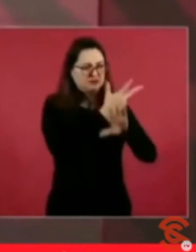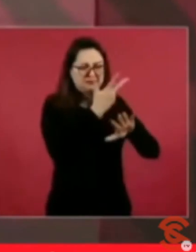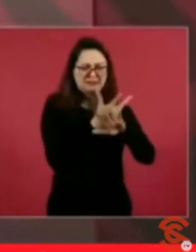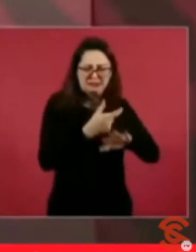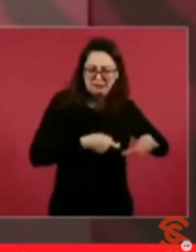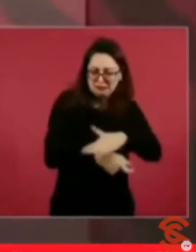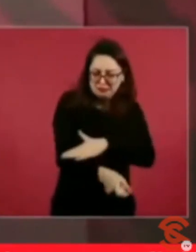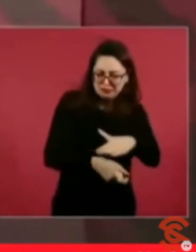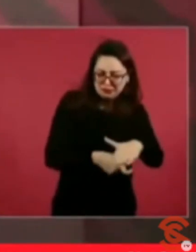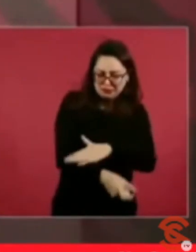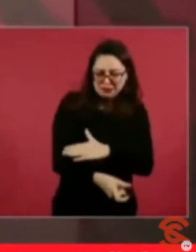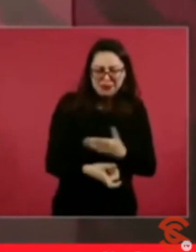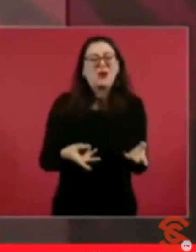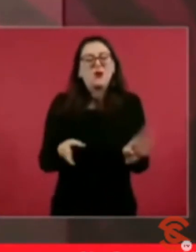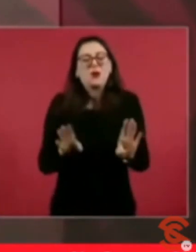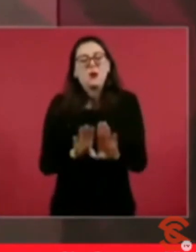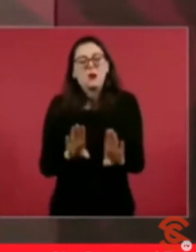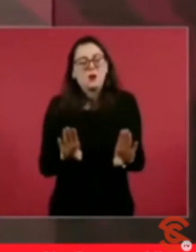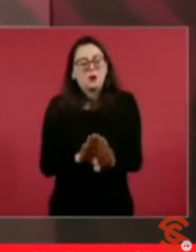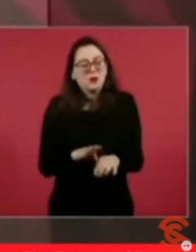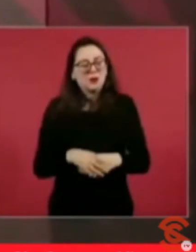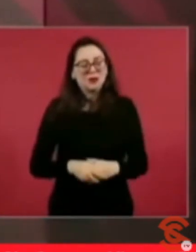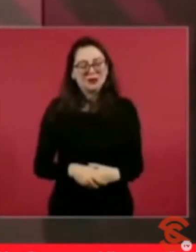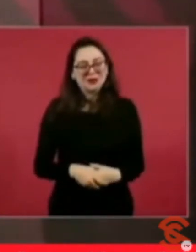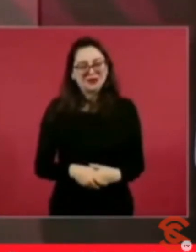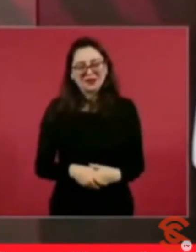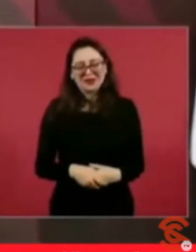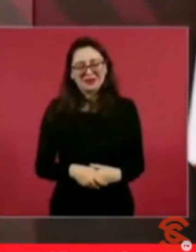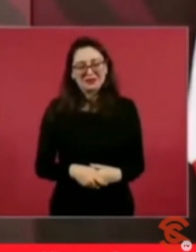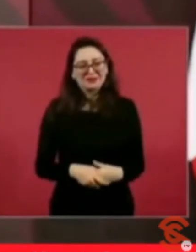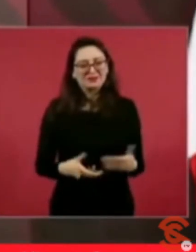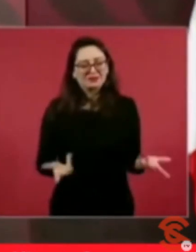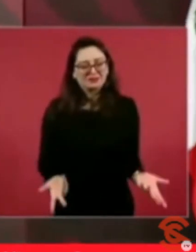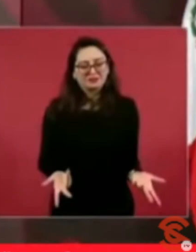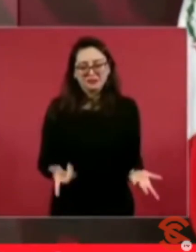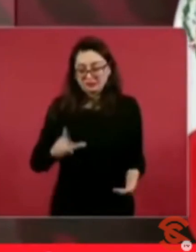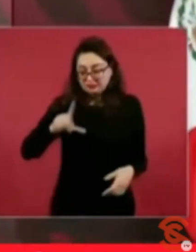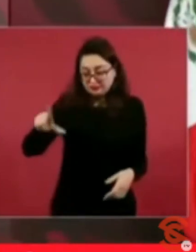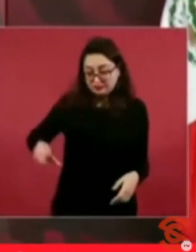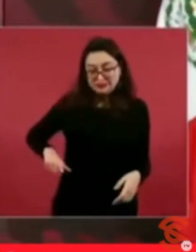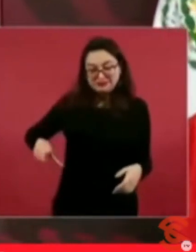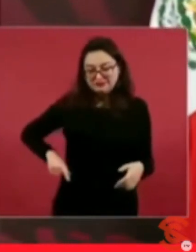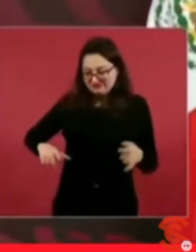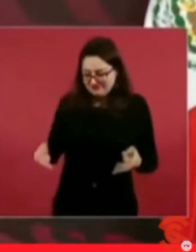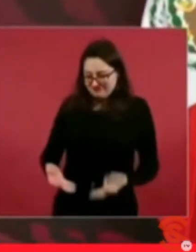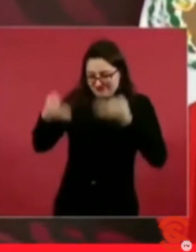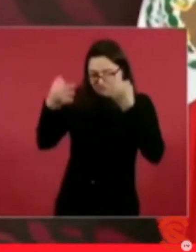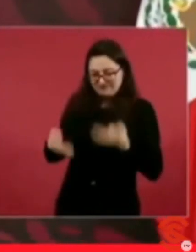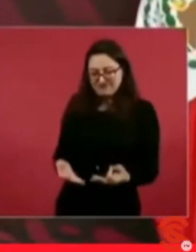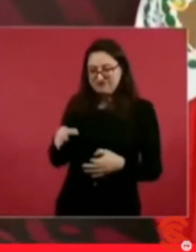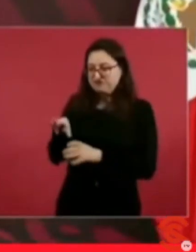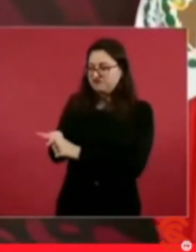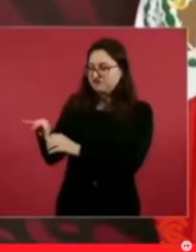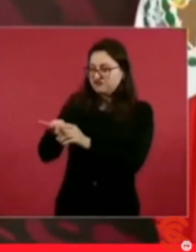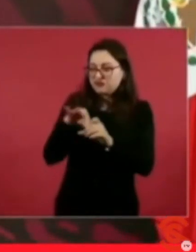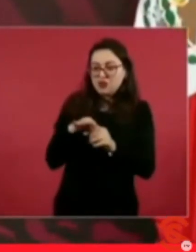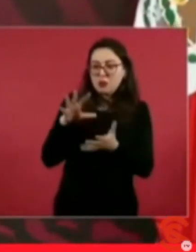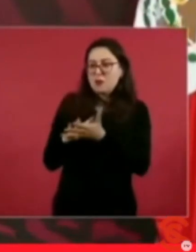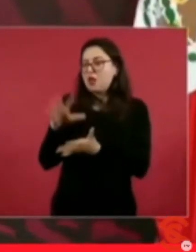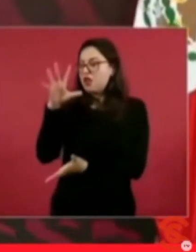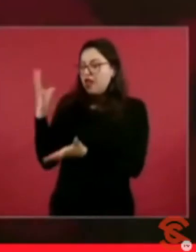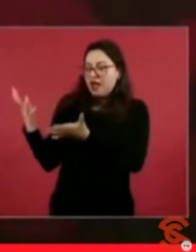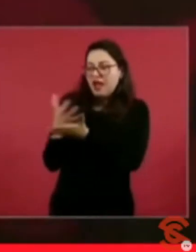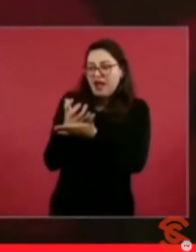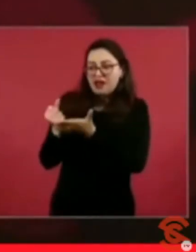se dedica a denostar a un gobierno legal y legítimamente constituido? Eso